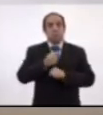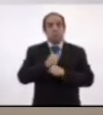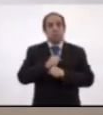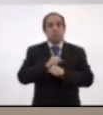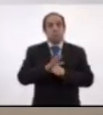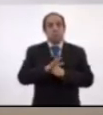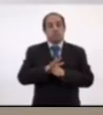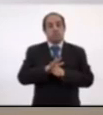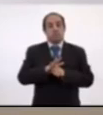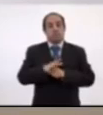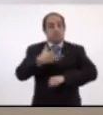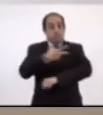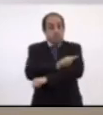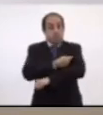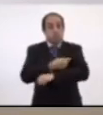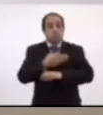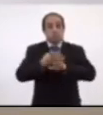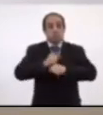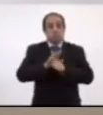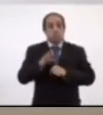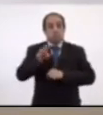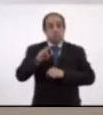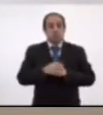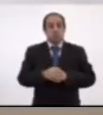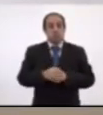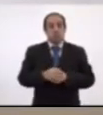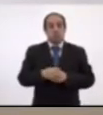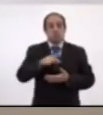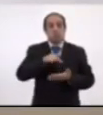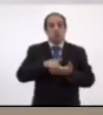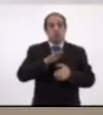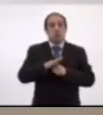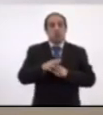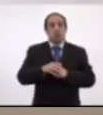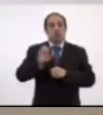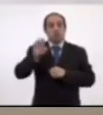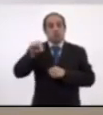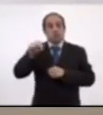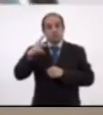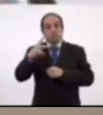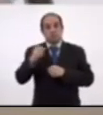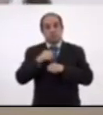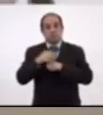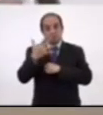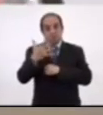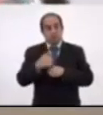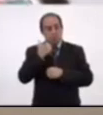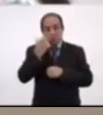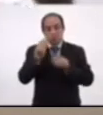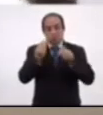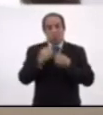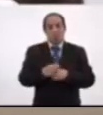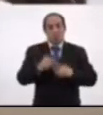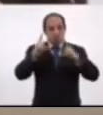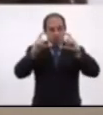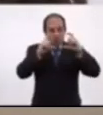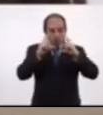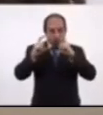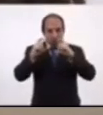Nacional Preparatoria número 5. No les digo la hora porque no quiero que haya muchos fotógrafos